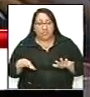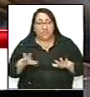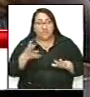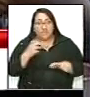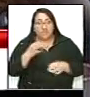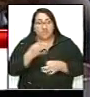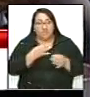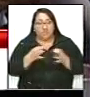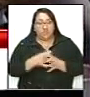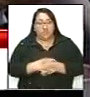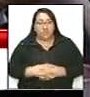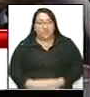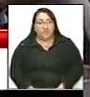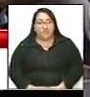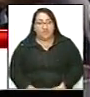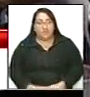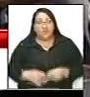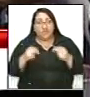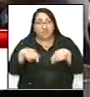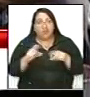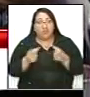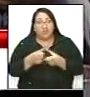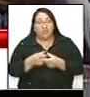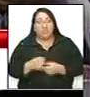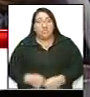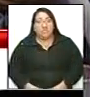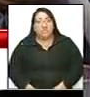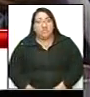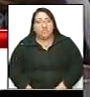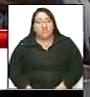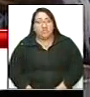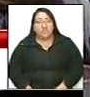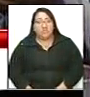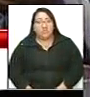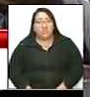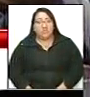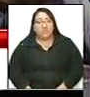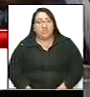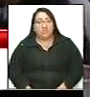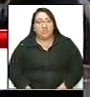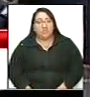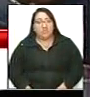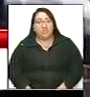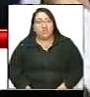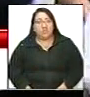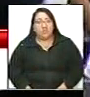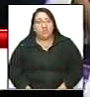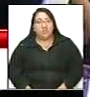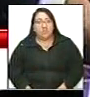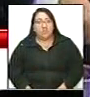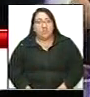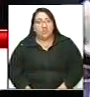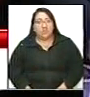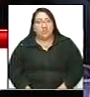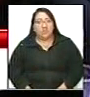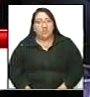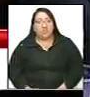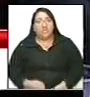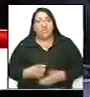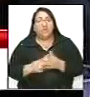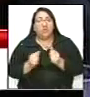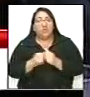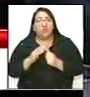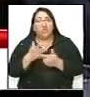Quiero señalar lo siguiente: esta es una comisión que por su naturaleza, por el propósito que se le ha